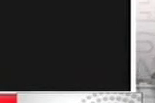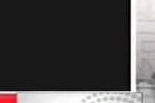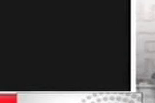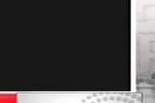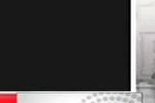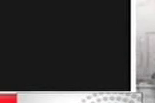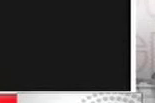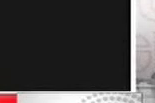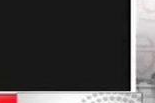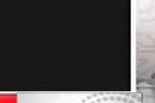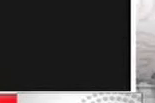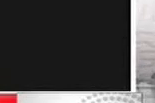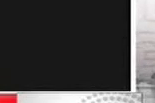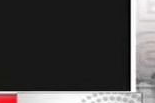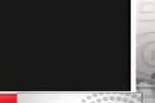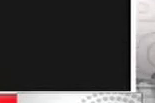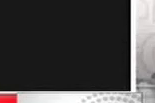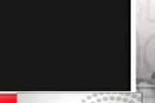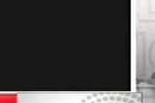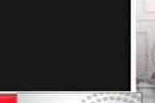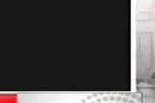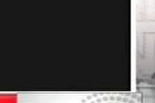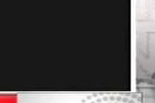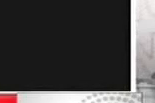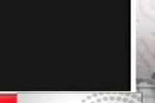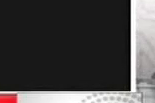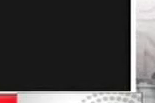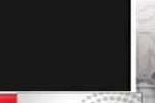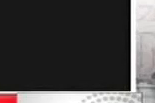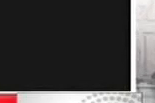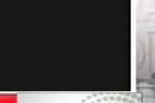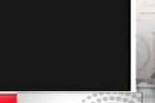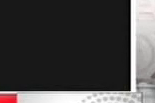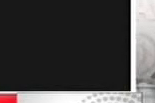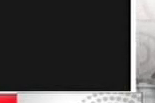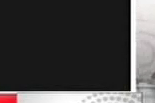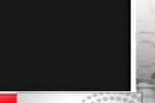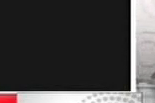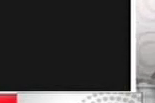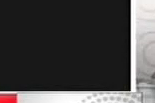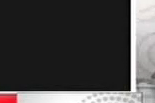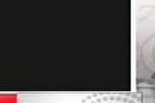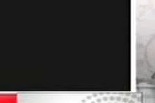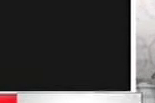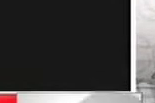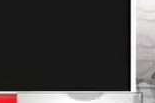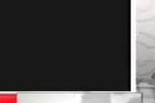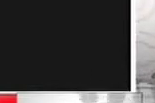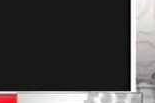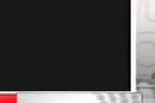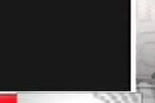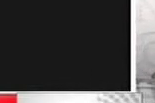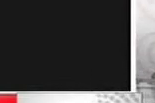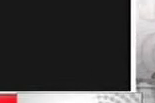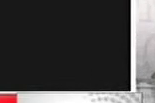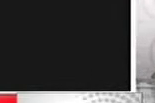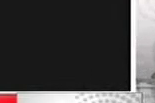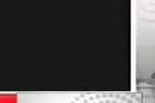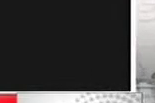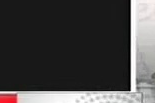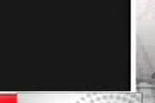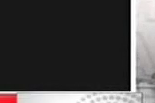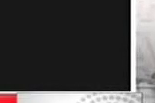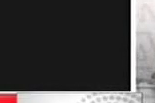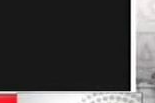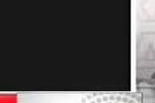través del convenio de gobierno a gobierno y también para financiar las obras que están pendientes con nuestros tres